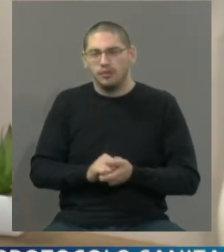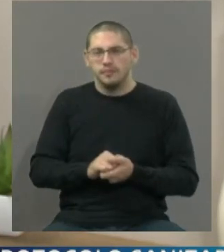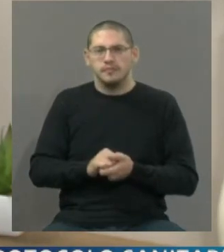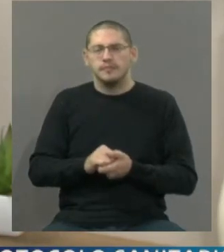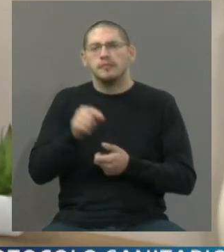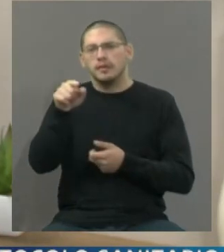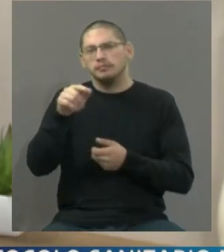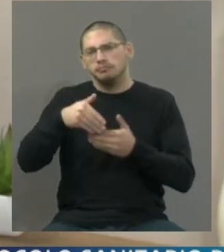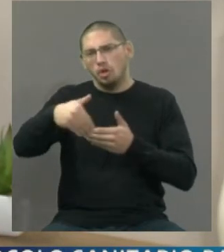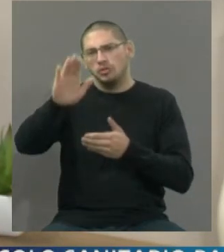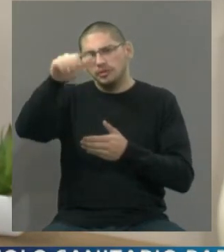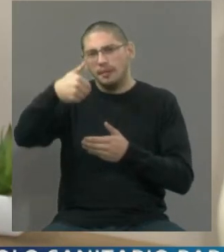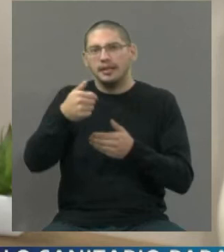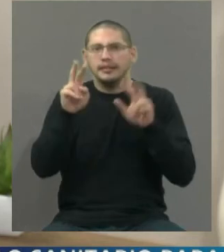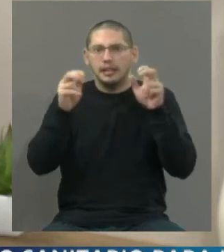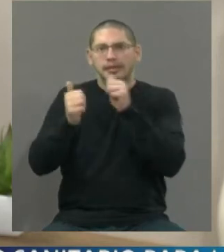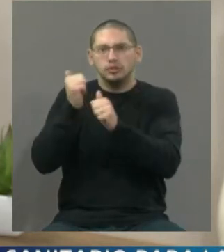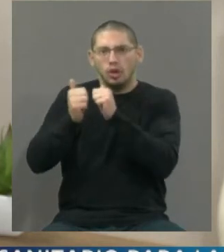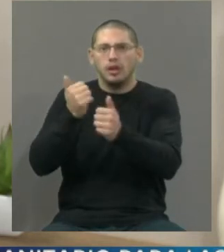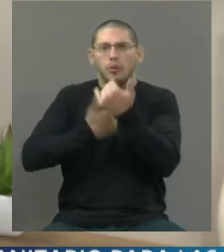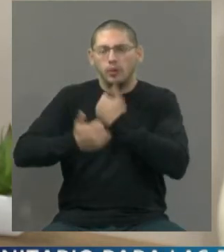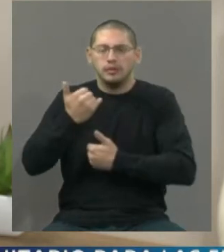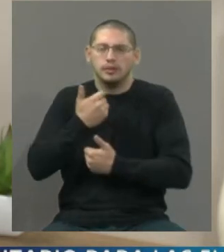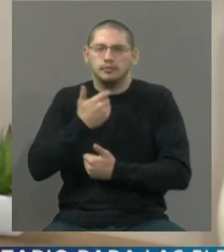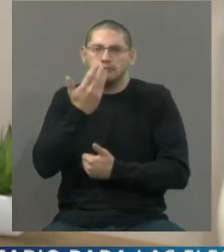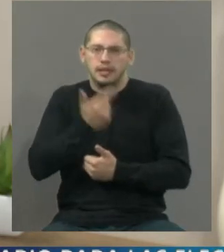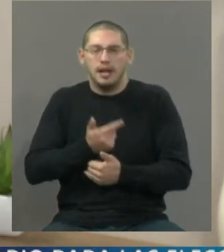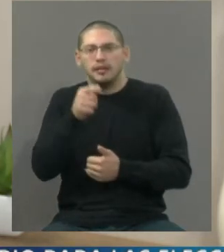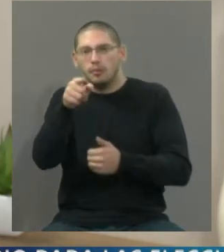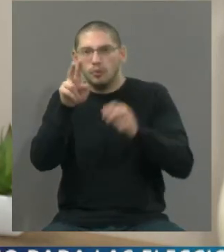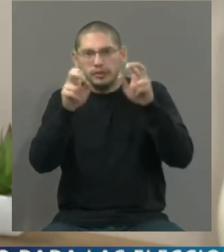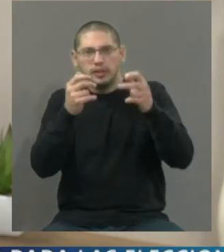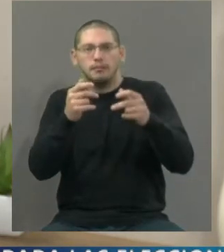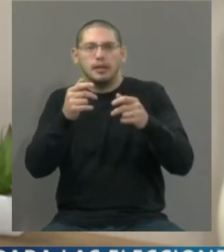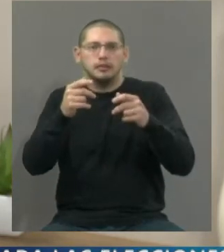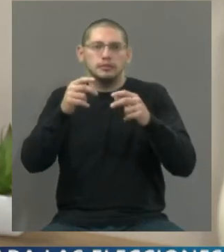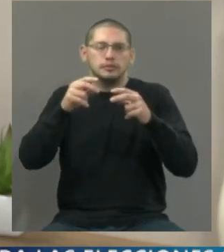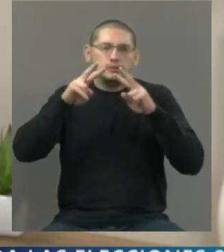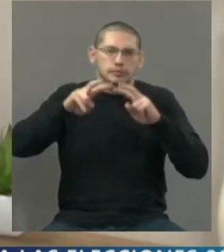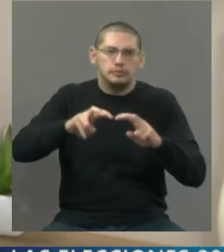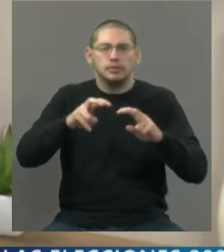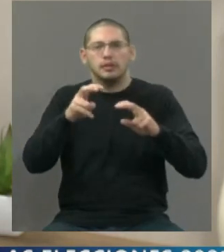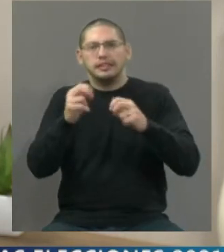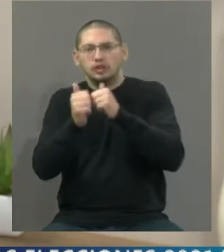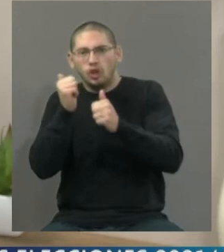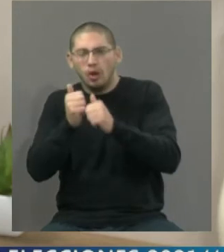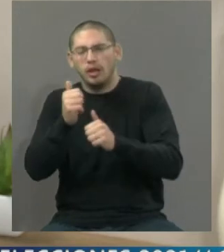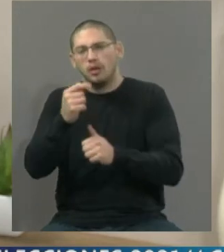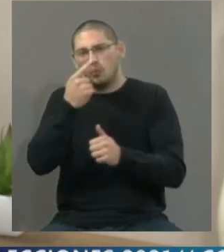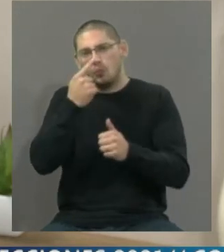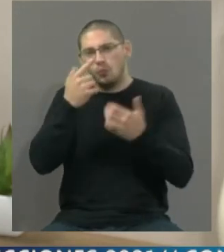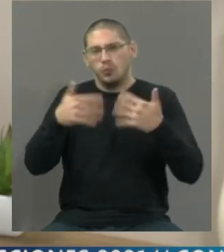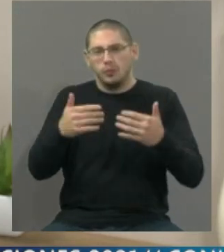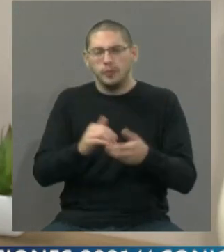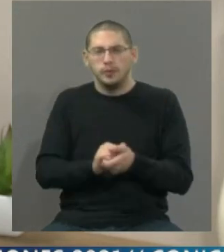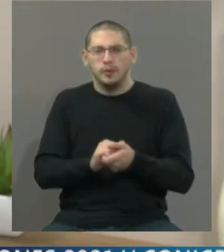de la historia en general. Nos parece muy importante y muy interesante lo que haces en esto de llegar con la historia contada